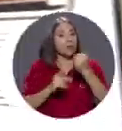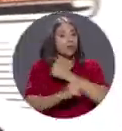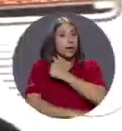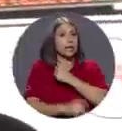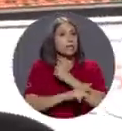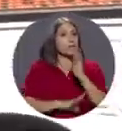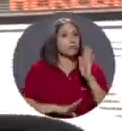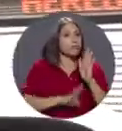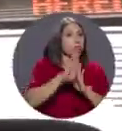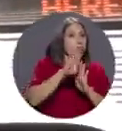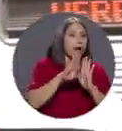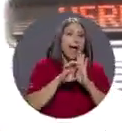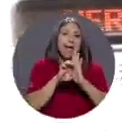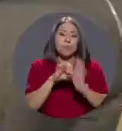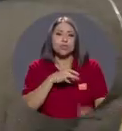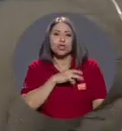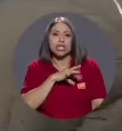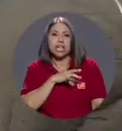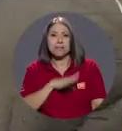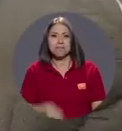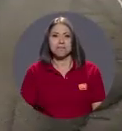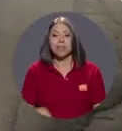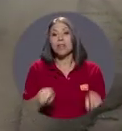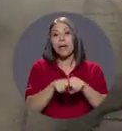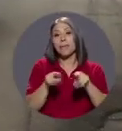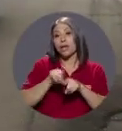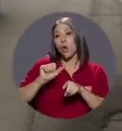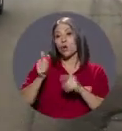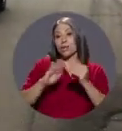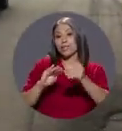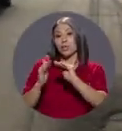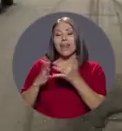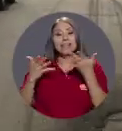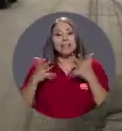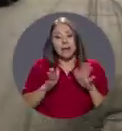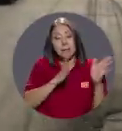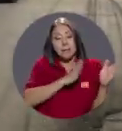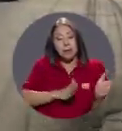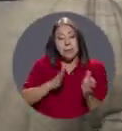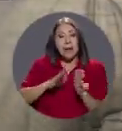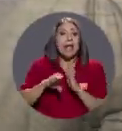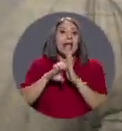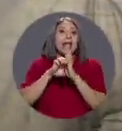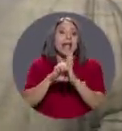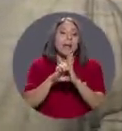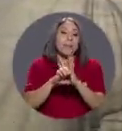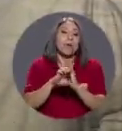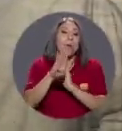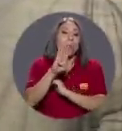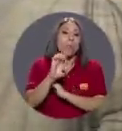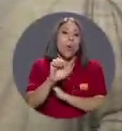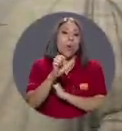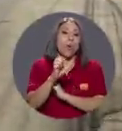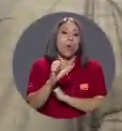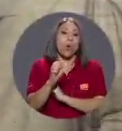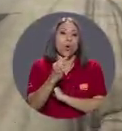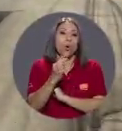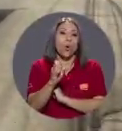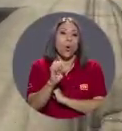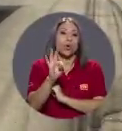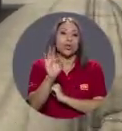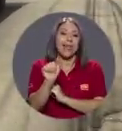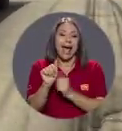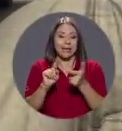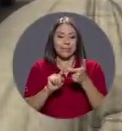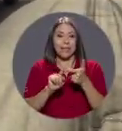como Chile. Hay otras ciudades que también se están preparando para este cambio, como Bogotá, Medellín. Pero yo